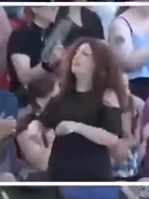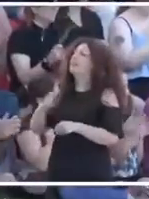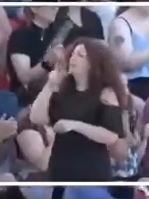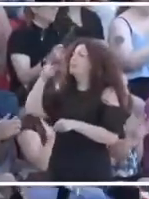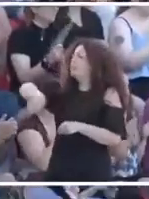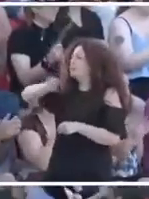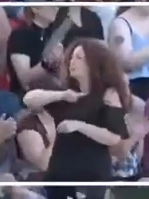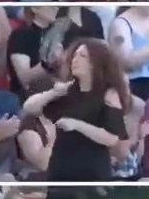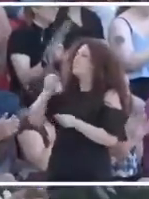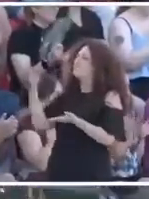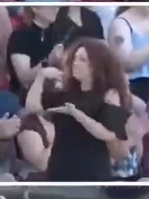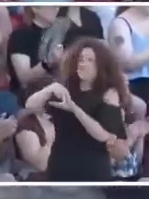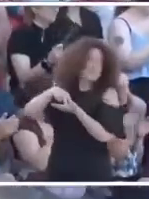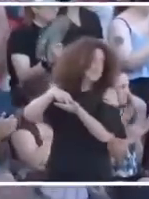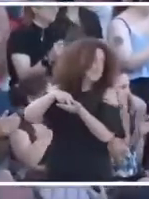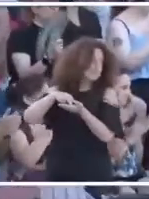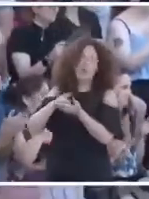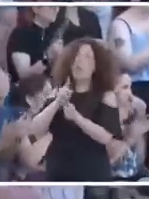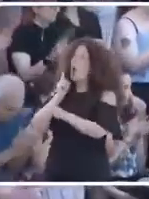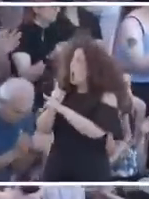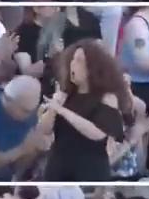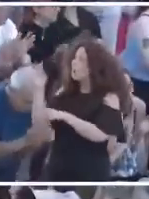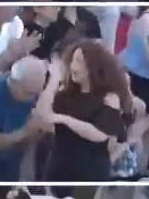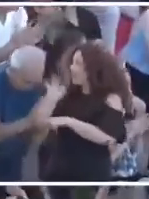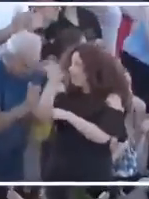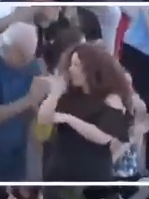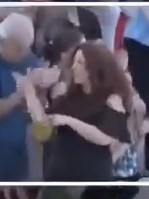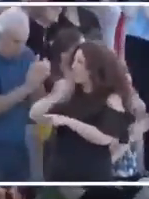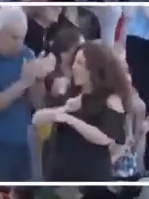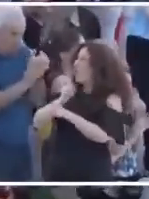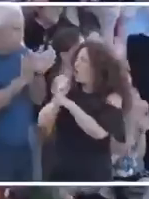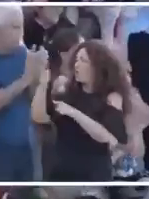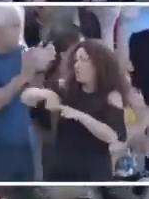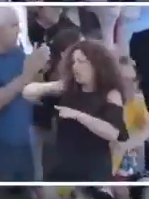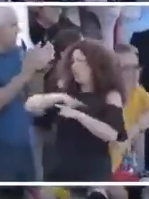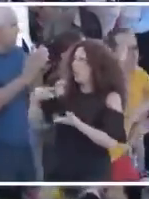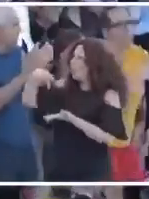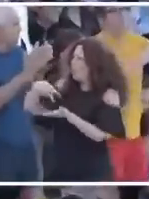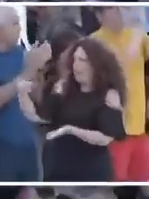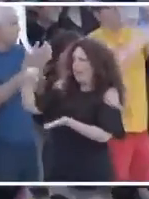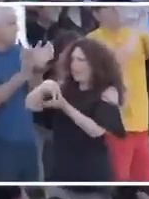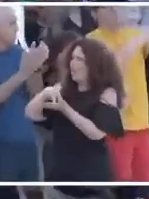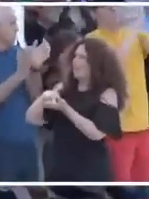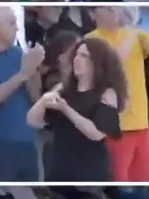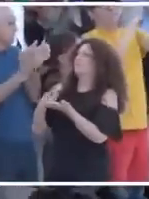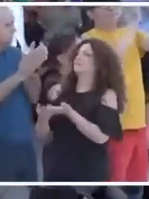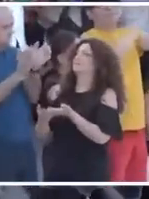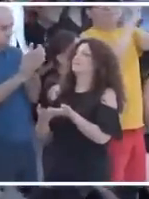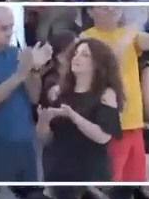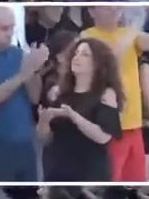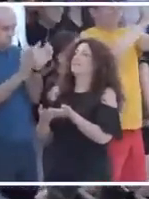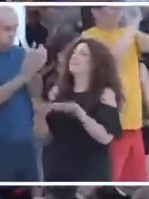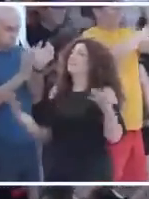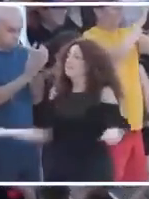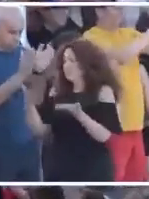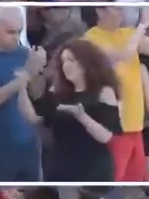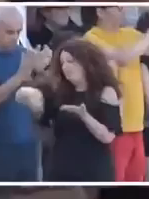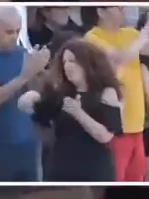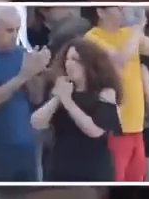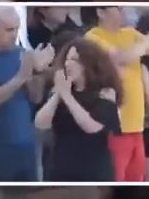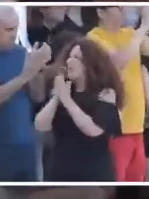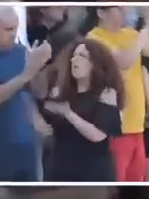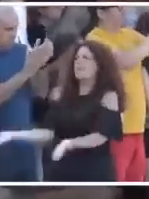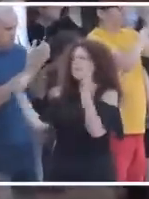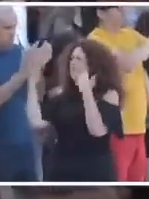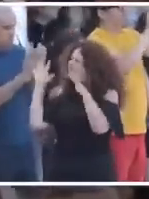salvaje, salvaje contra Podemos, para construir el gobierno que hoy tenemos, compañeros y compañeras. Así que salid a